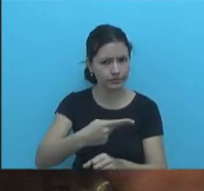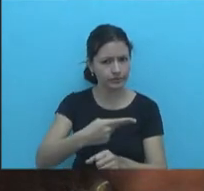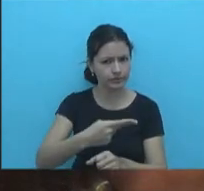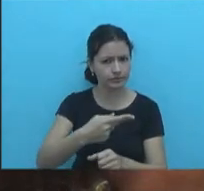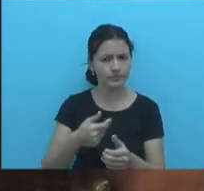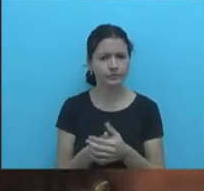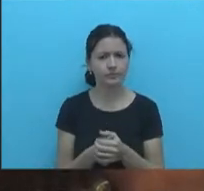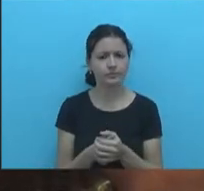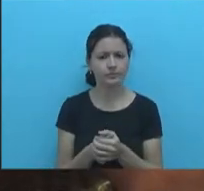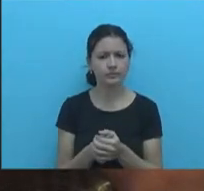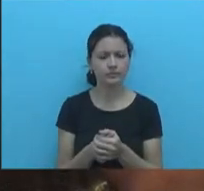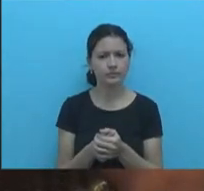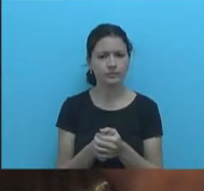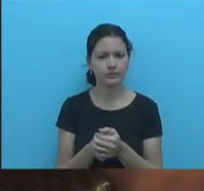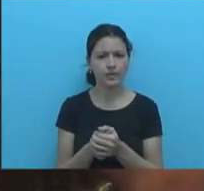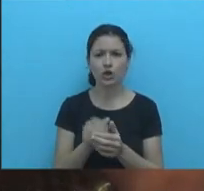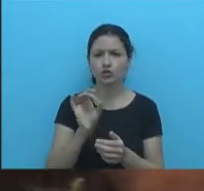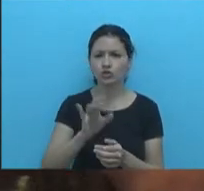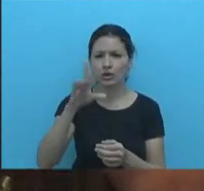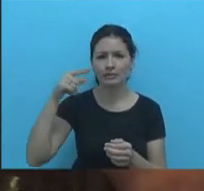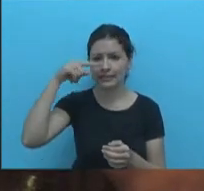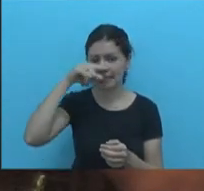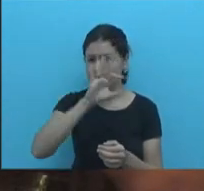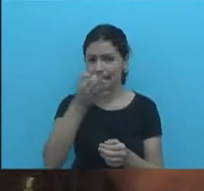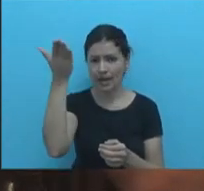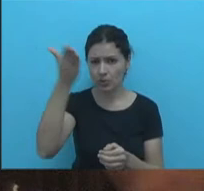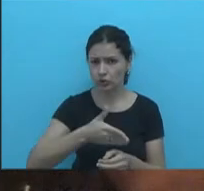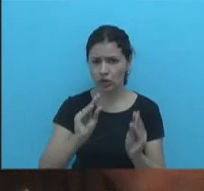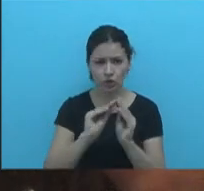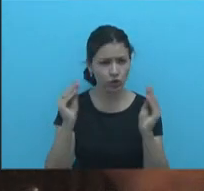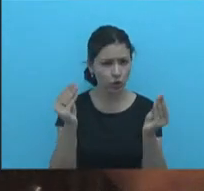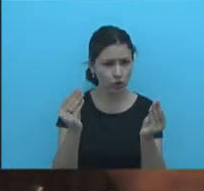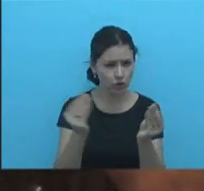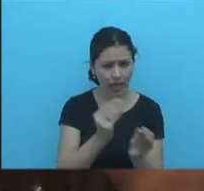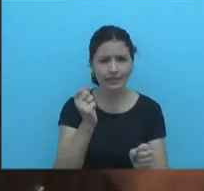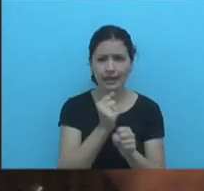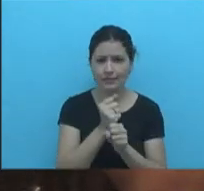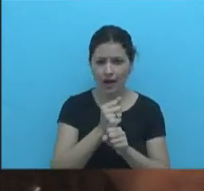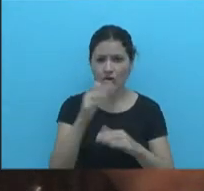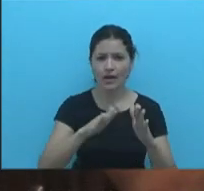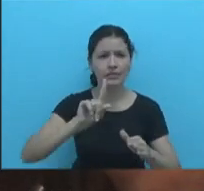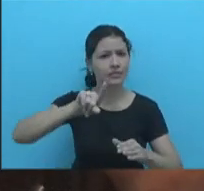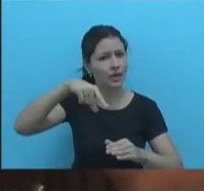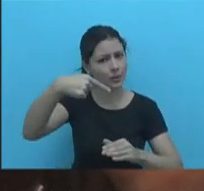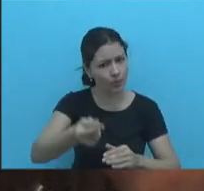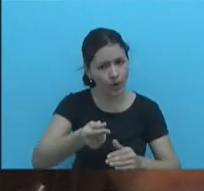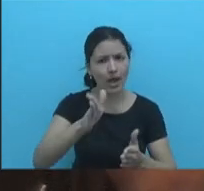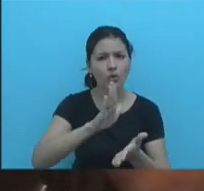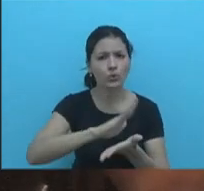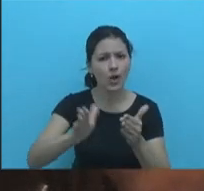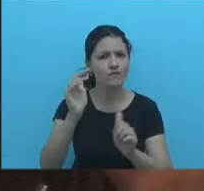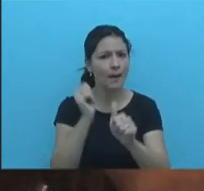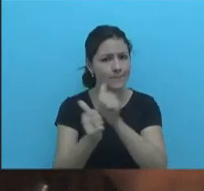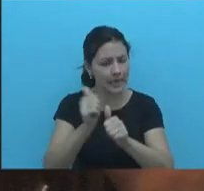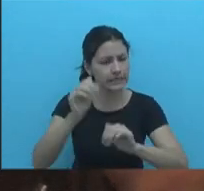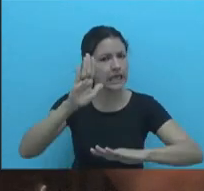adjudicataria, la cual realizó el 70% de la obra en cuestión, posteriormente y a través de una cuestión, la nueva empresa se